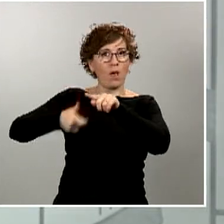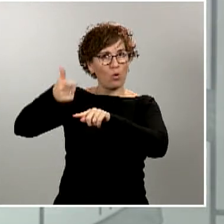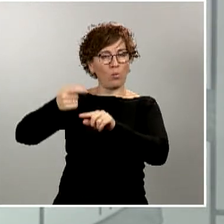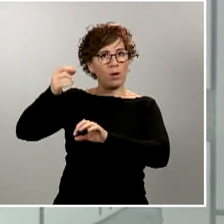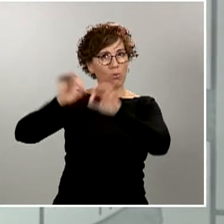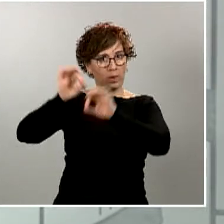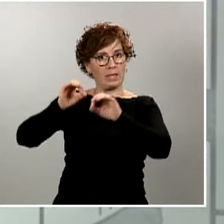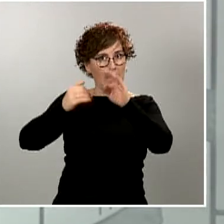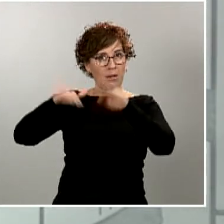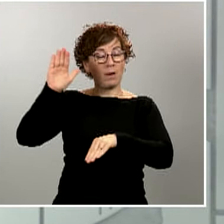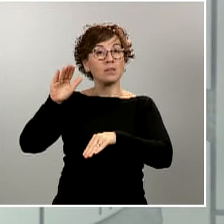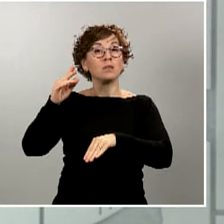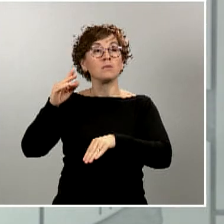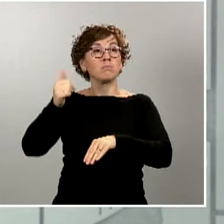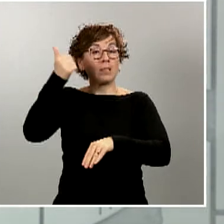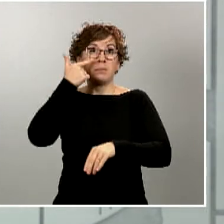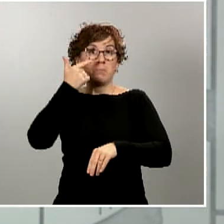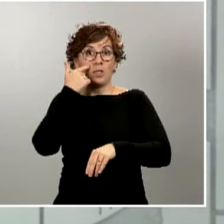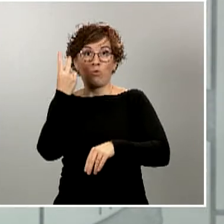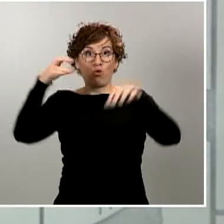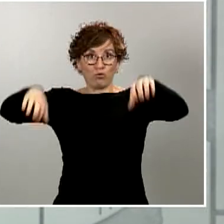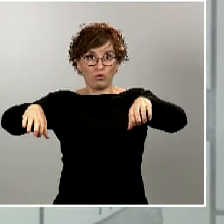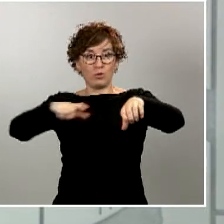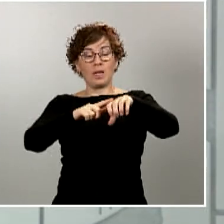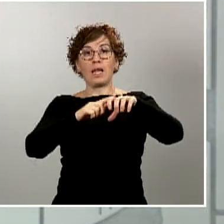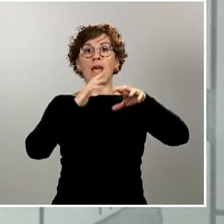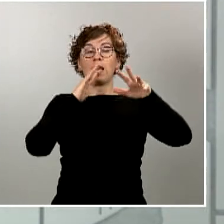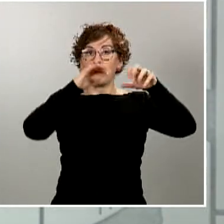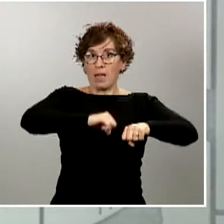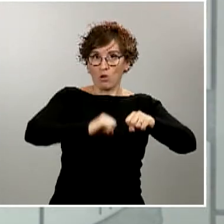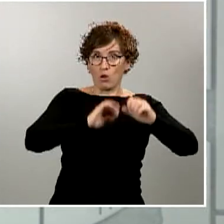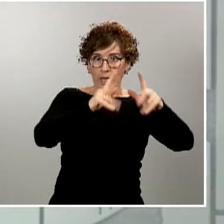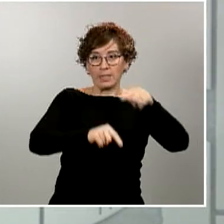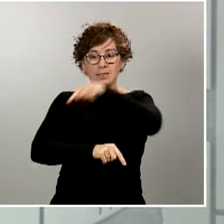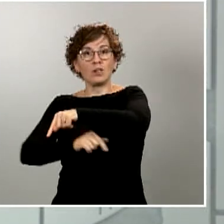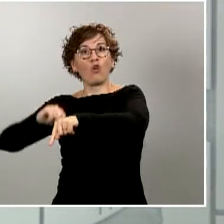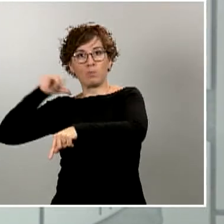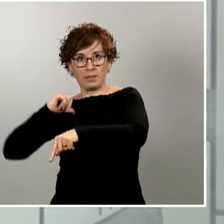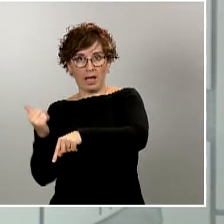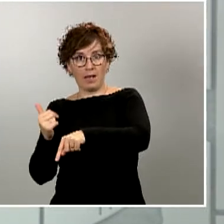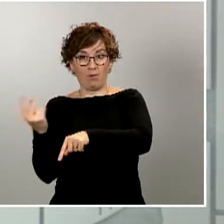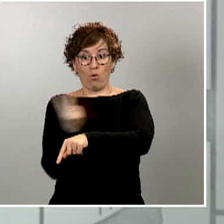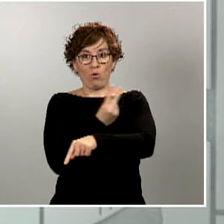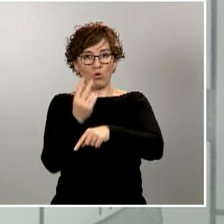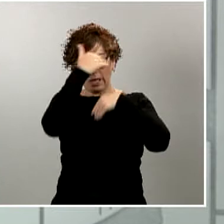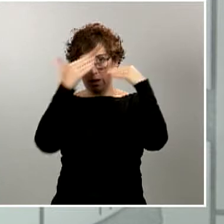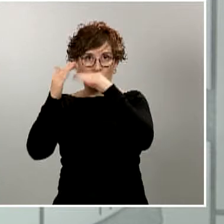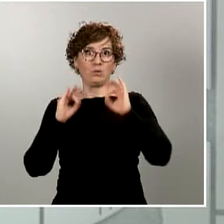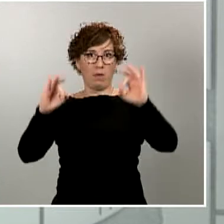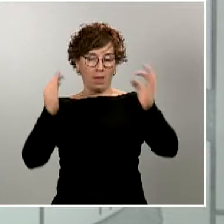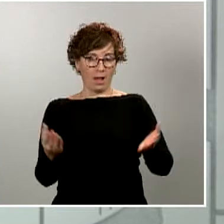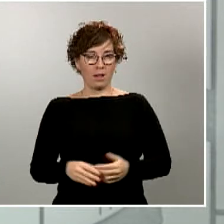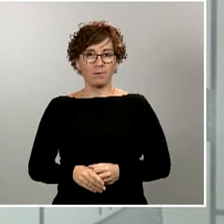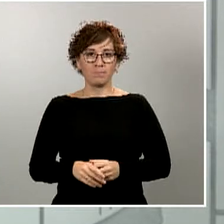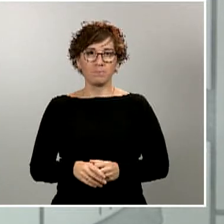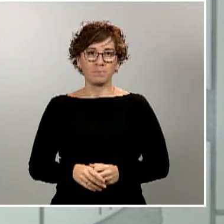ellos, hospitales y residencias de mayores que, como también hemos dicho, son un espacio de especial atención del Gobierno. Esto es el consejo y